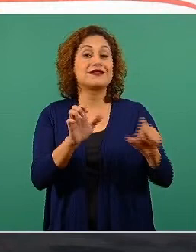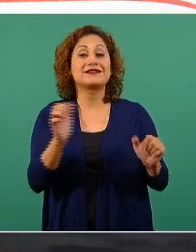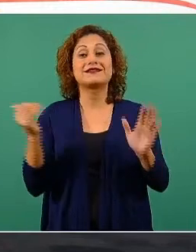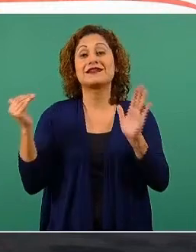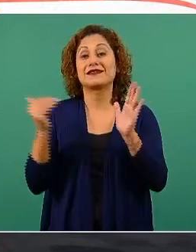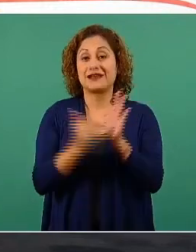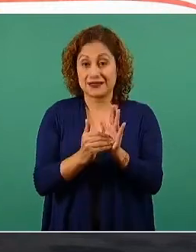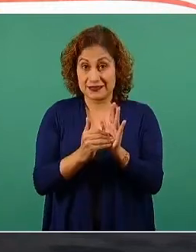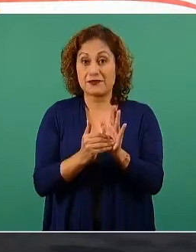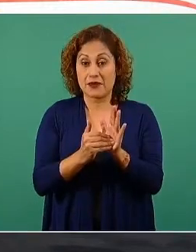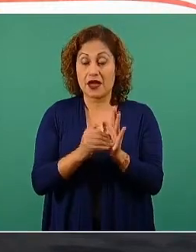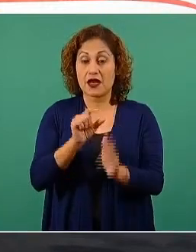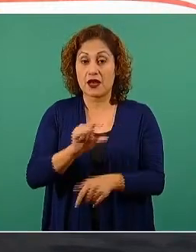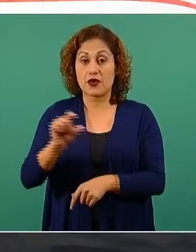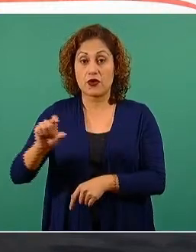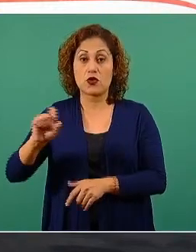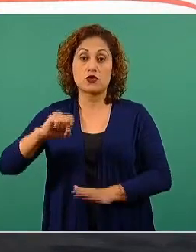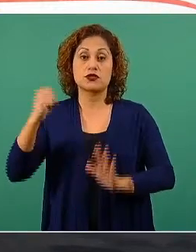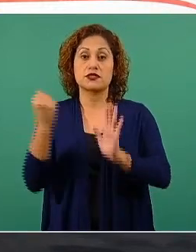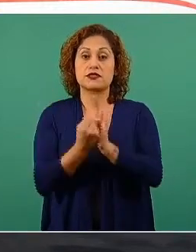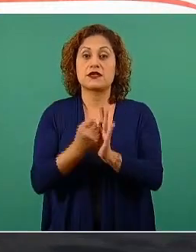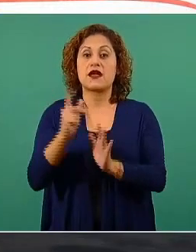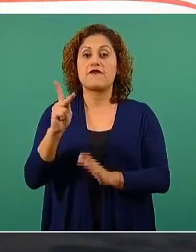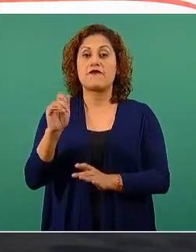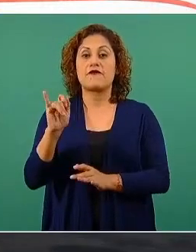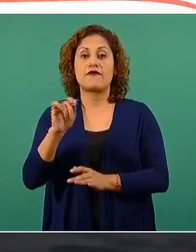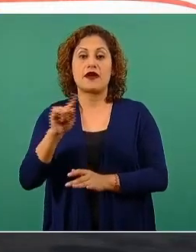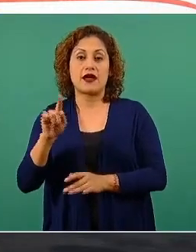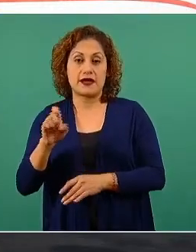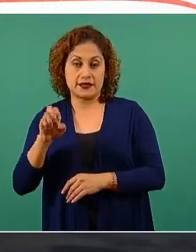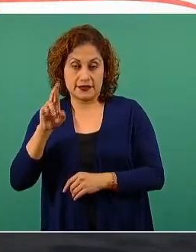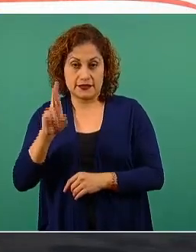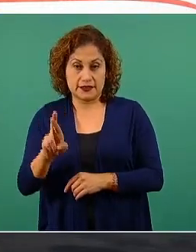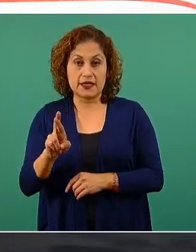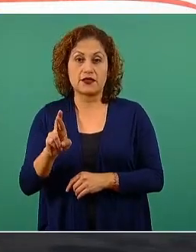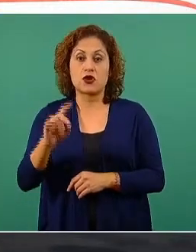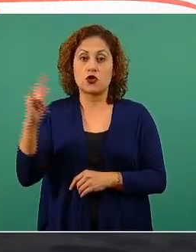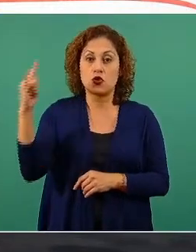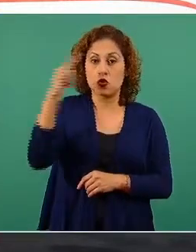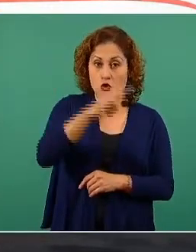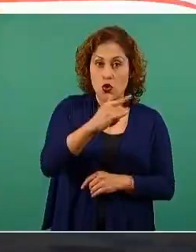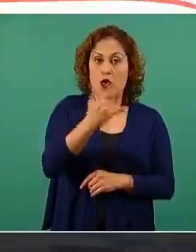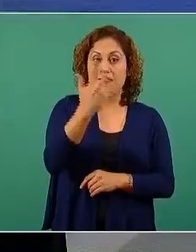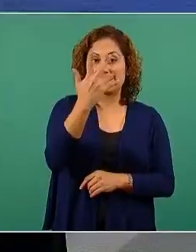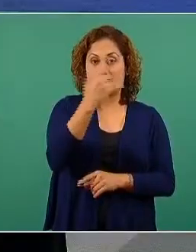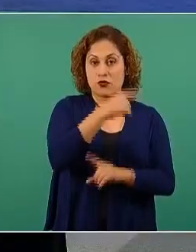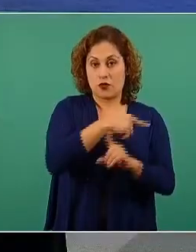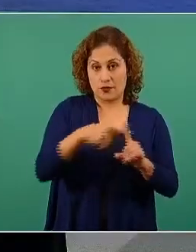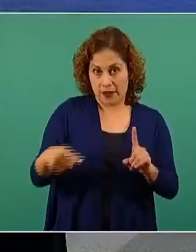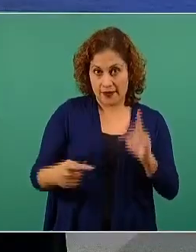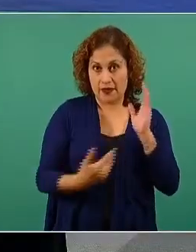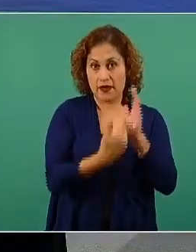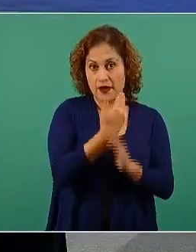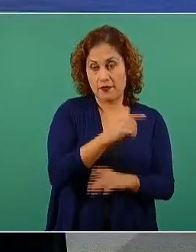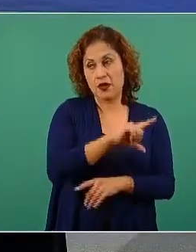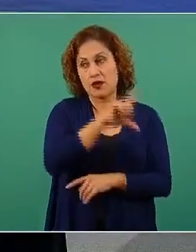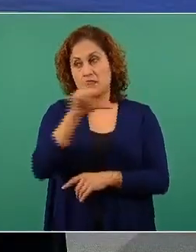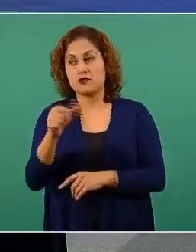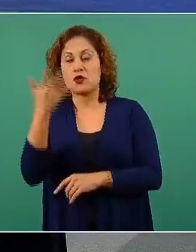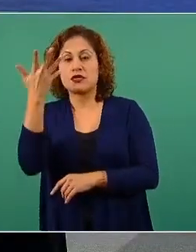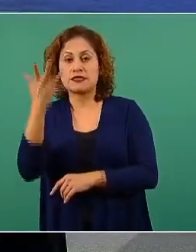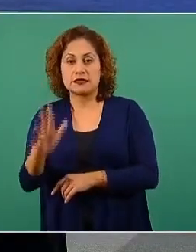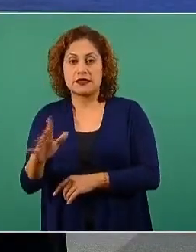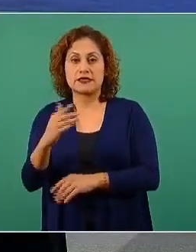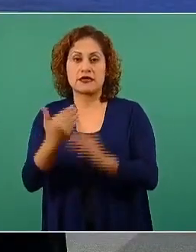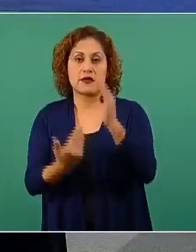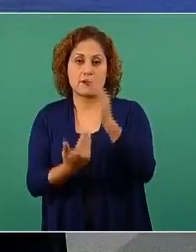la vacuna Pfizer-BioNTech en 2 vuelos distintos, uno que llegó a las 5:30 y otro poco antes de las 10 de la mañana.